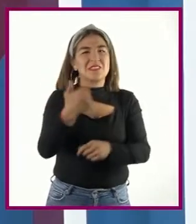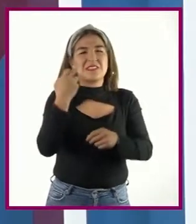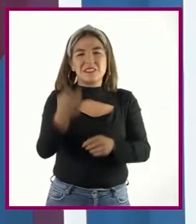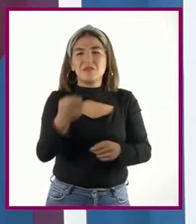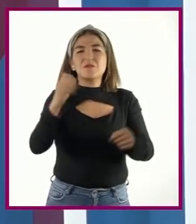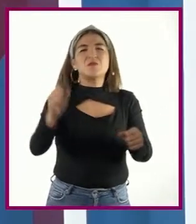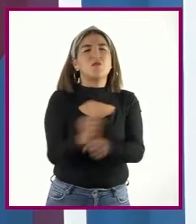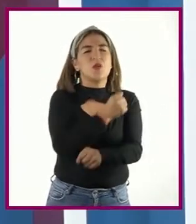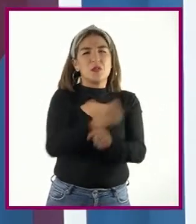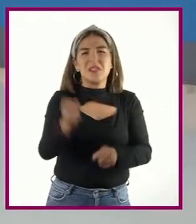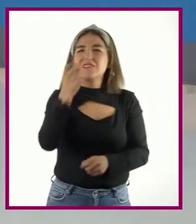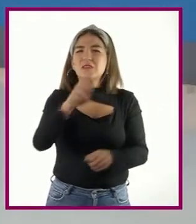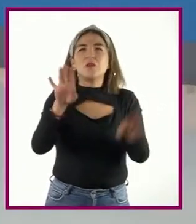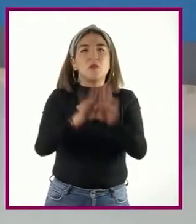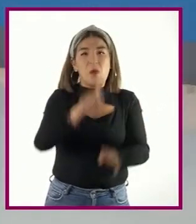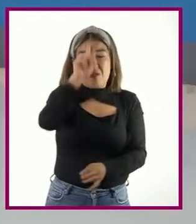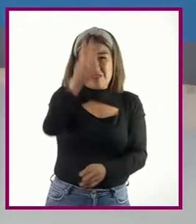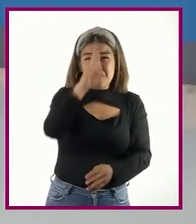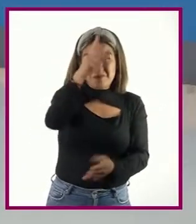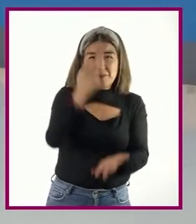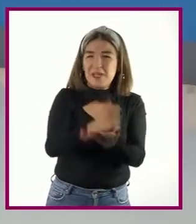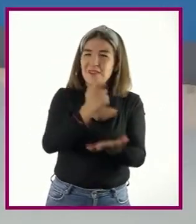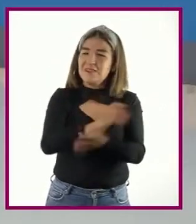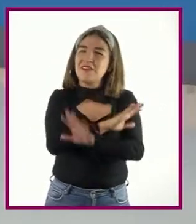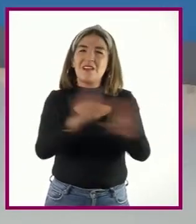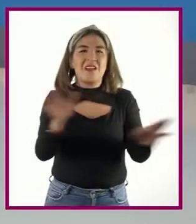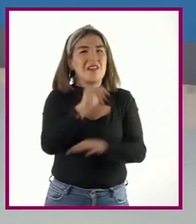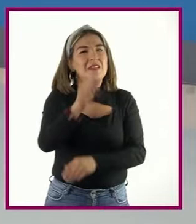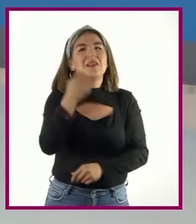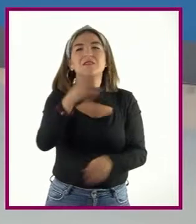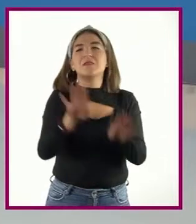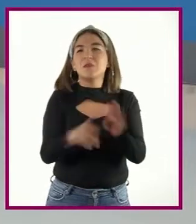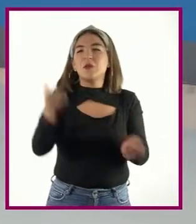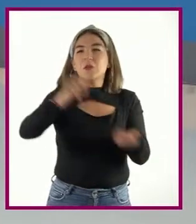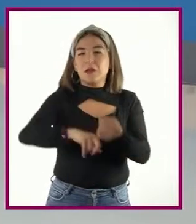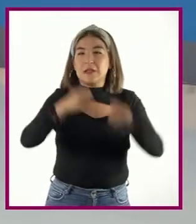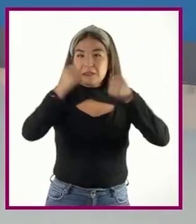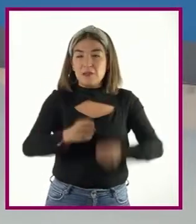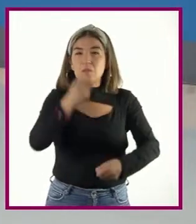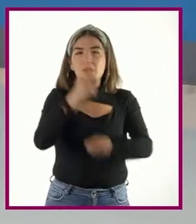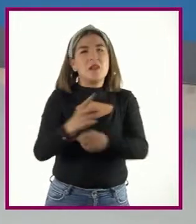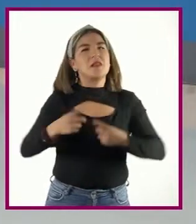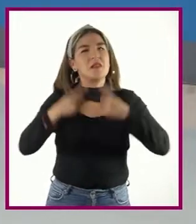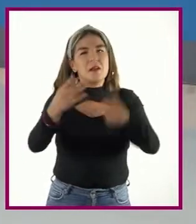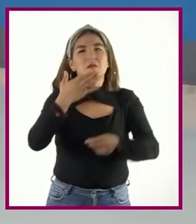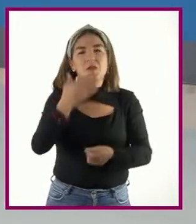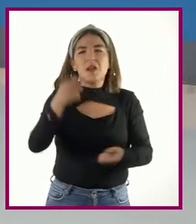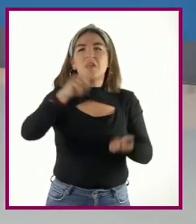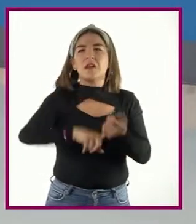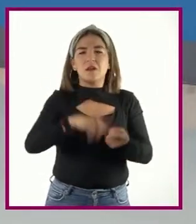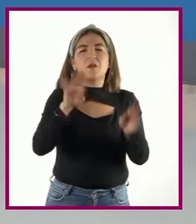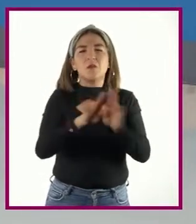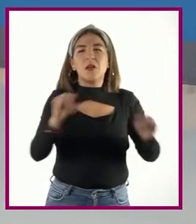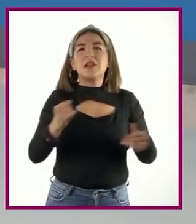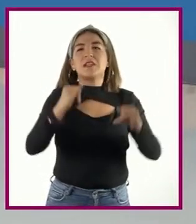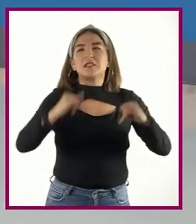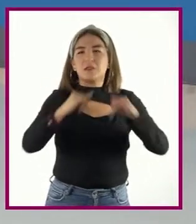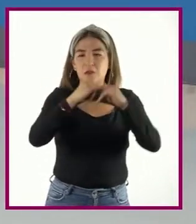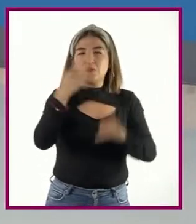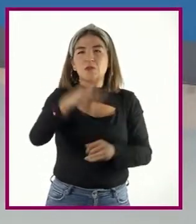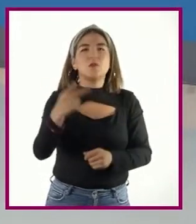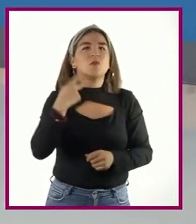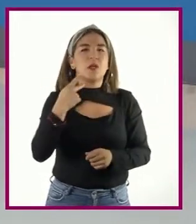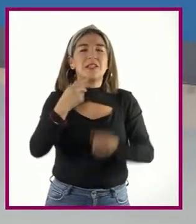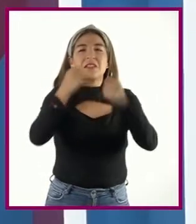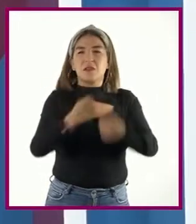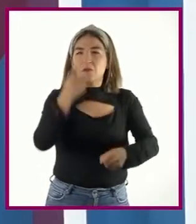amenazas. Se señala que es obligación del Estado garantizar esta seguridad a través de sus instituciones y de políticas de